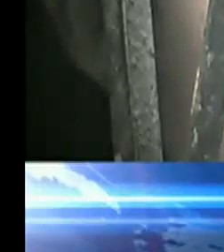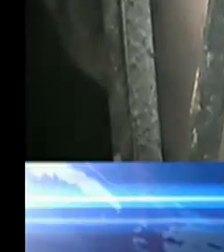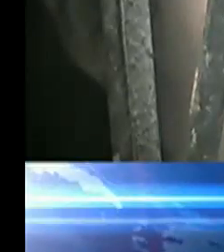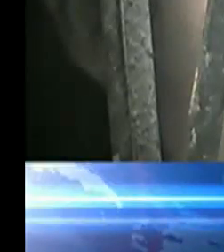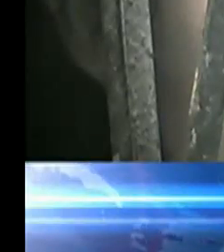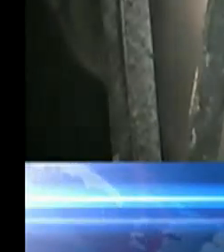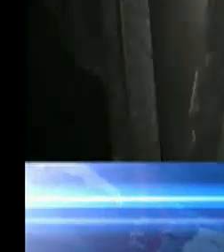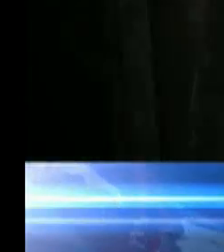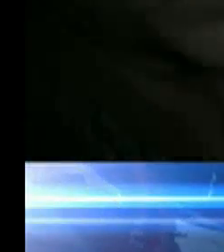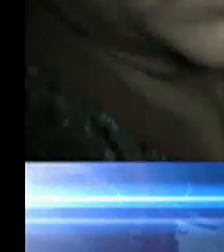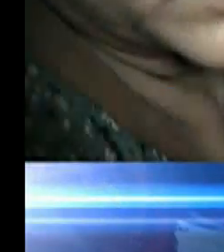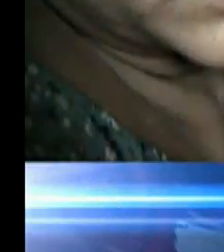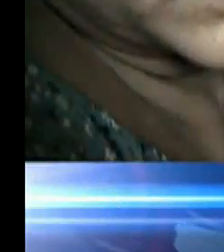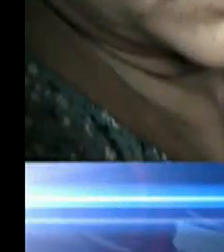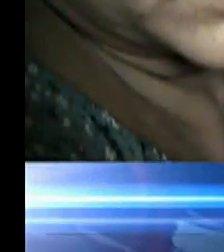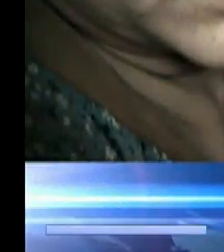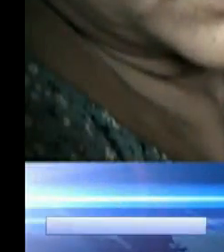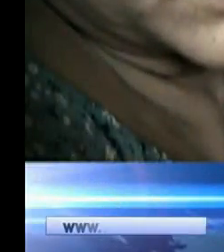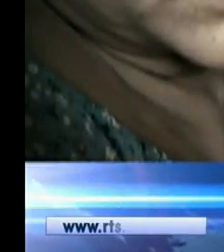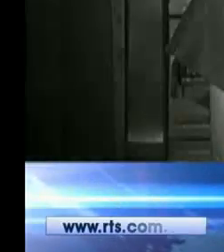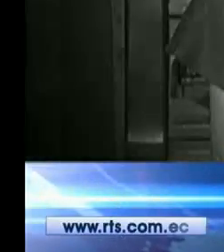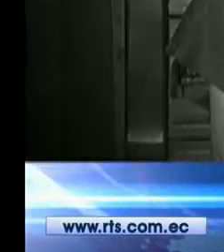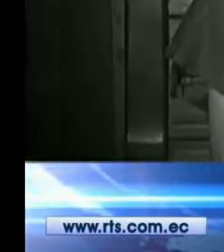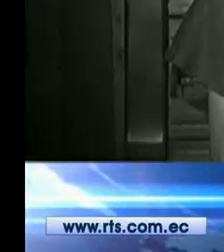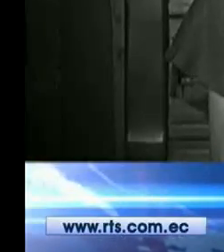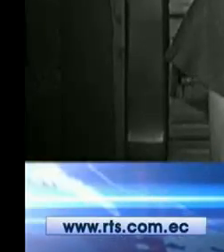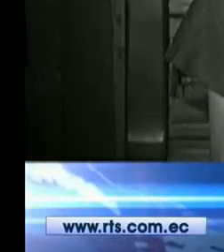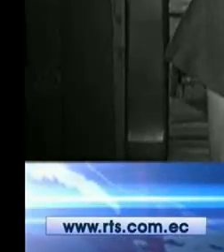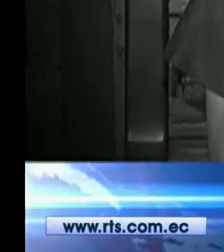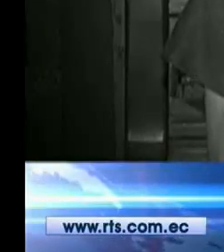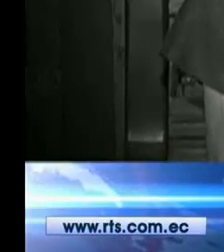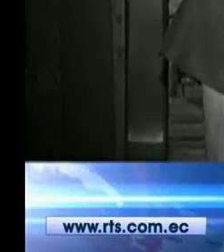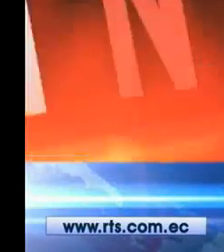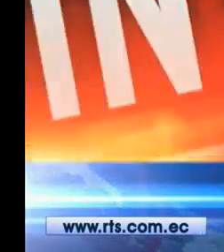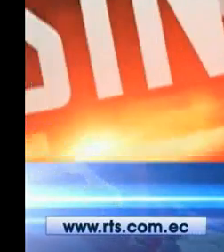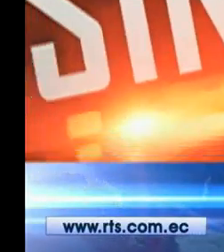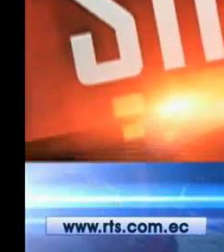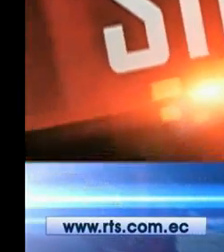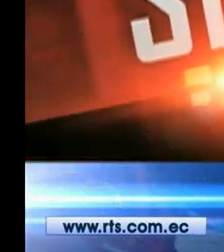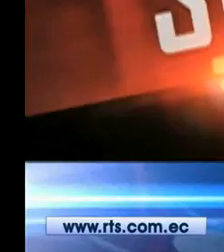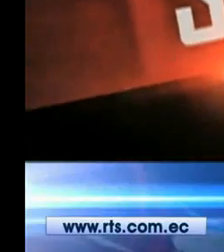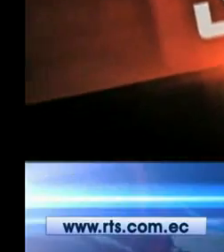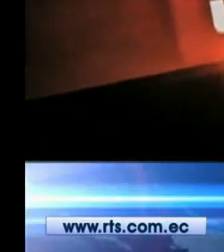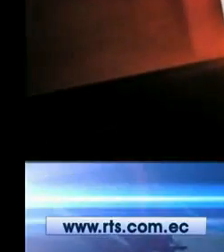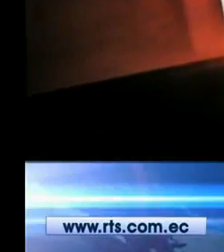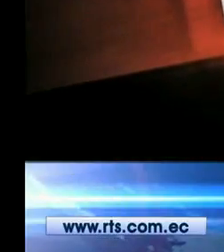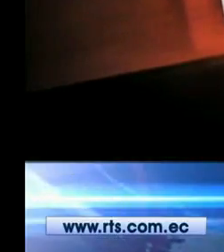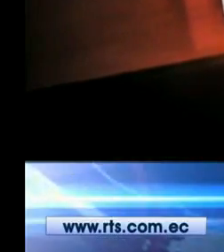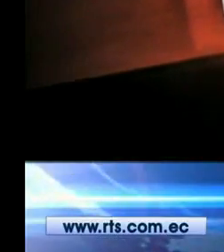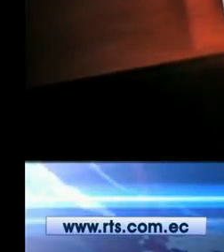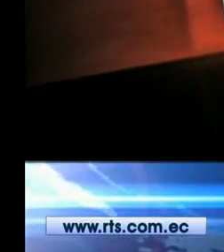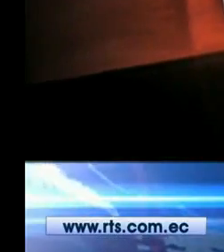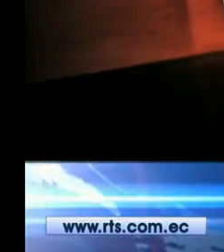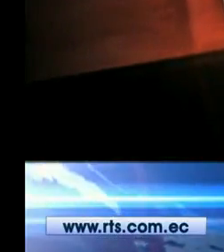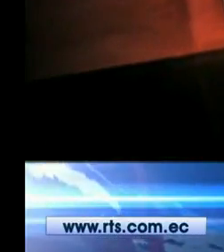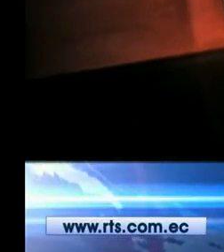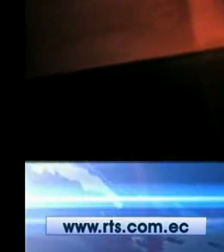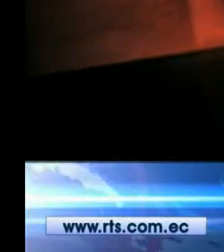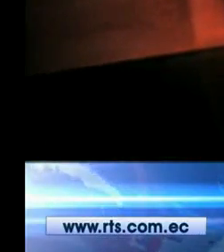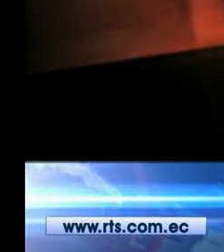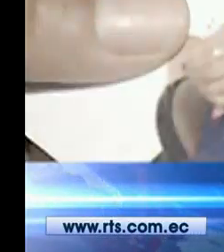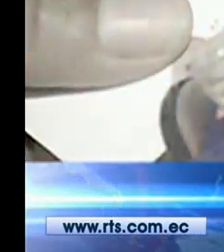Más adelante, estrenamos Sin Rastro, un espacio dedicado a las personas desaparecidas en el